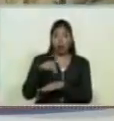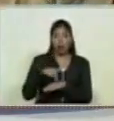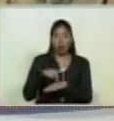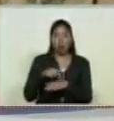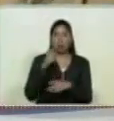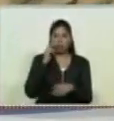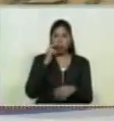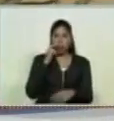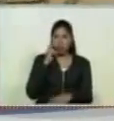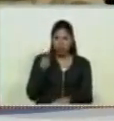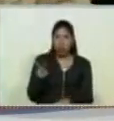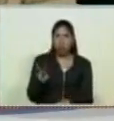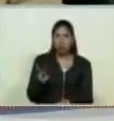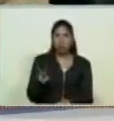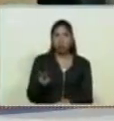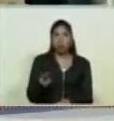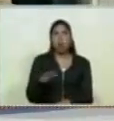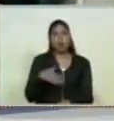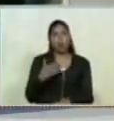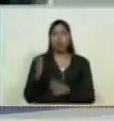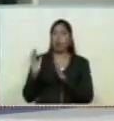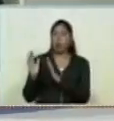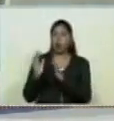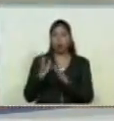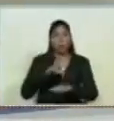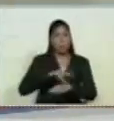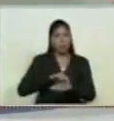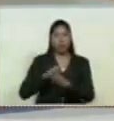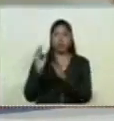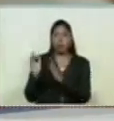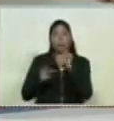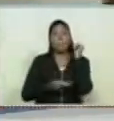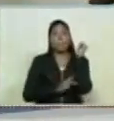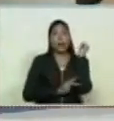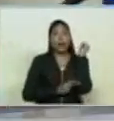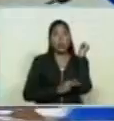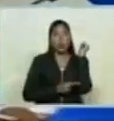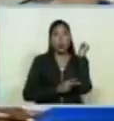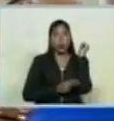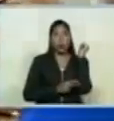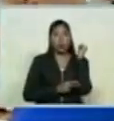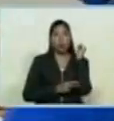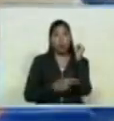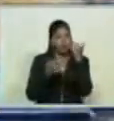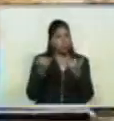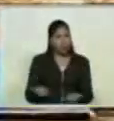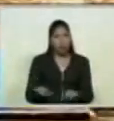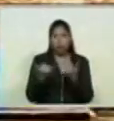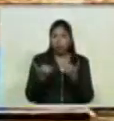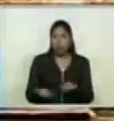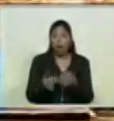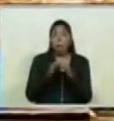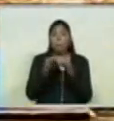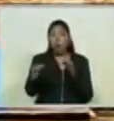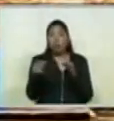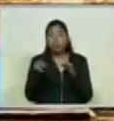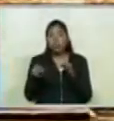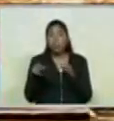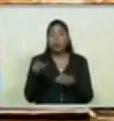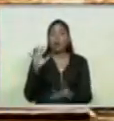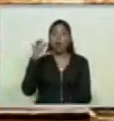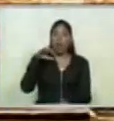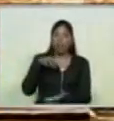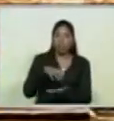bueno, pero los médicos pueden organizar y deben organizar por parroquia, pero eso es ya, por municipio, por estado y a